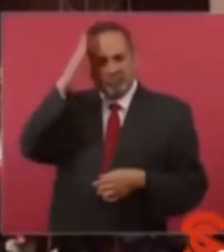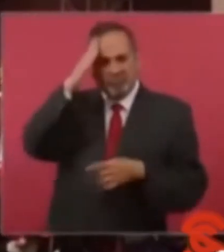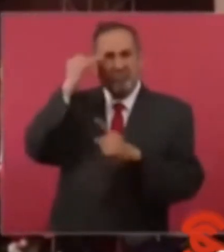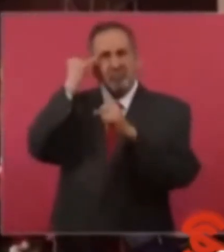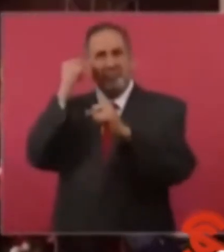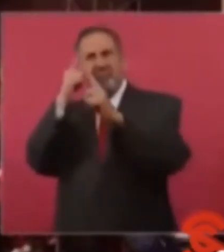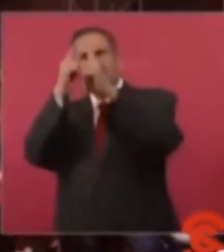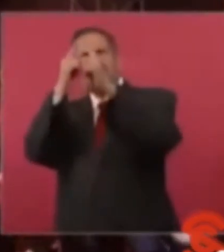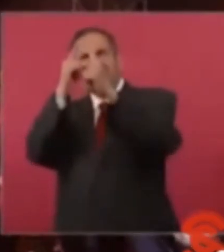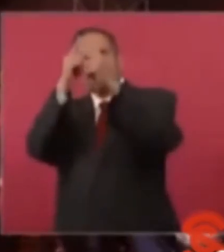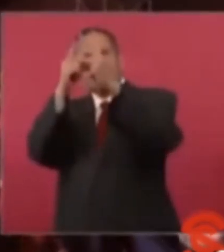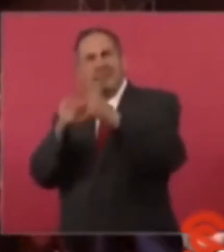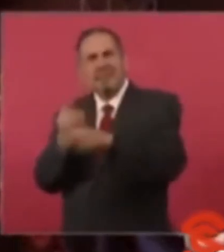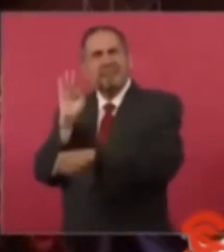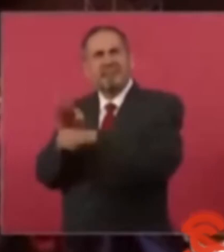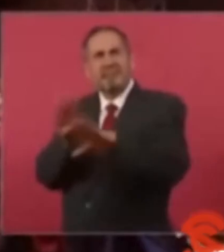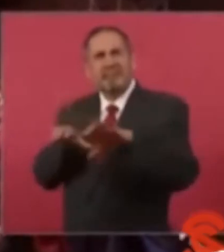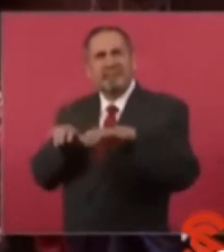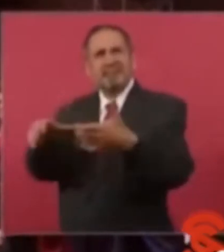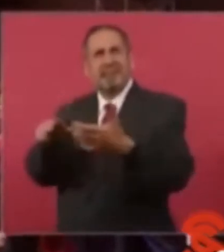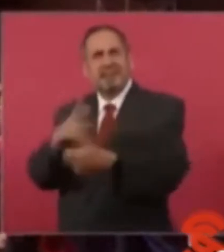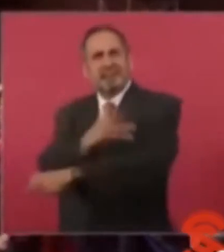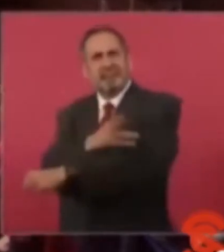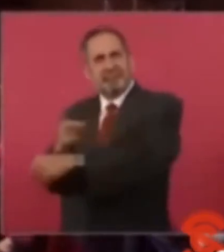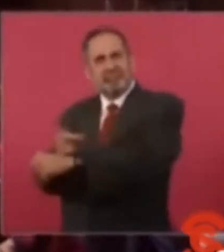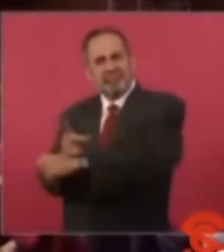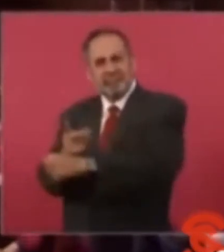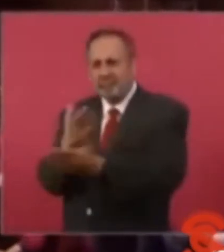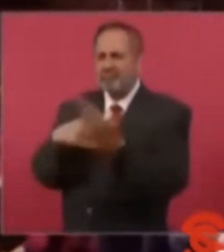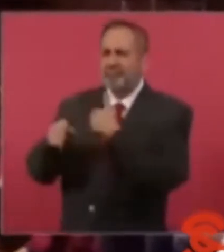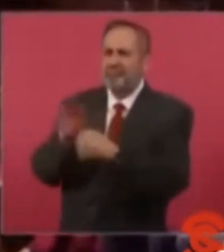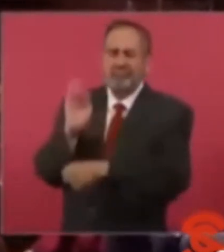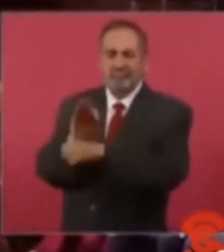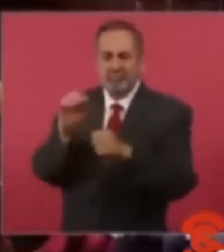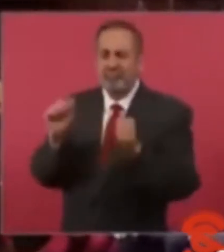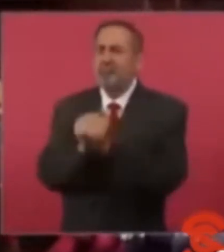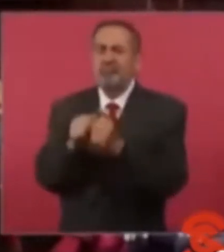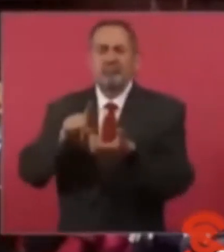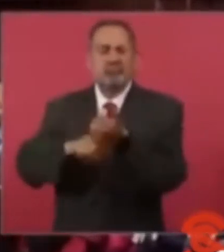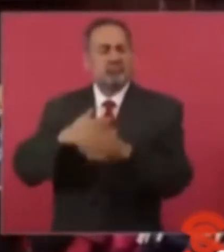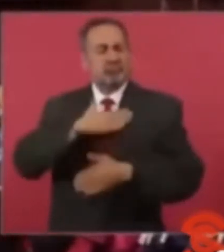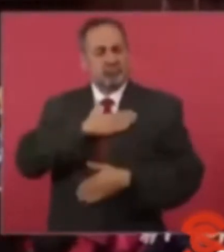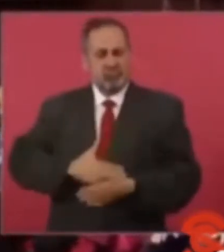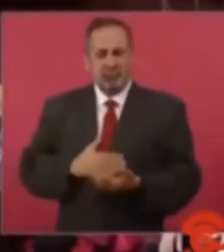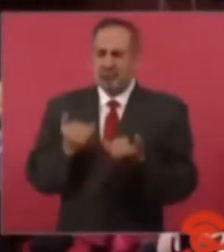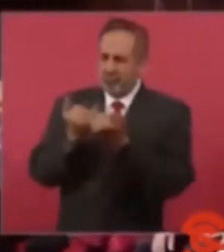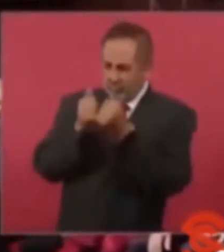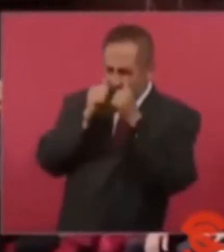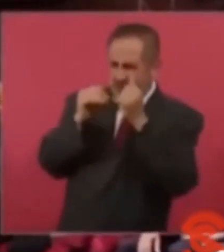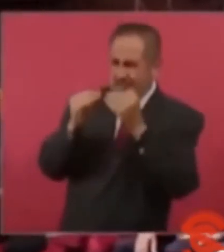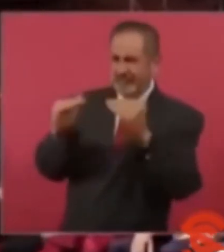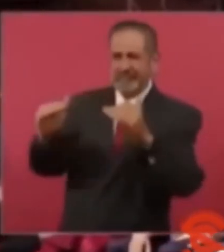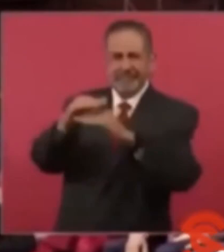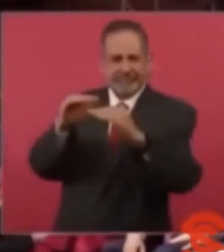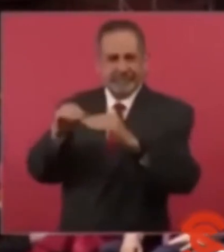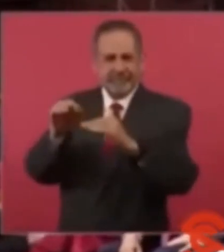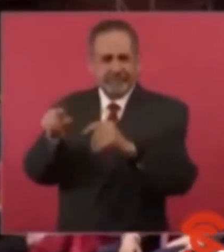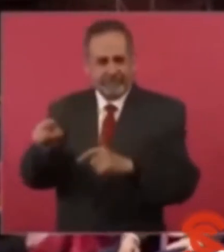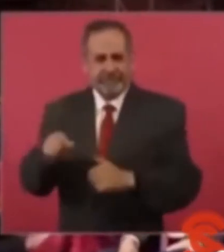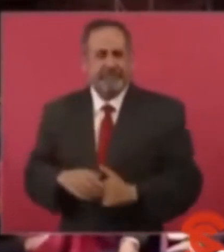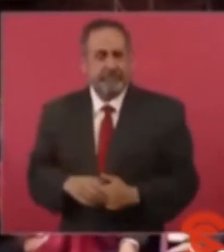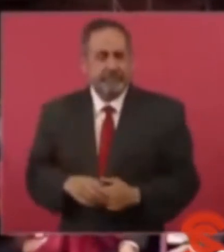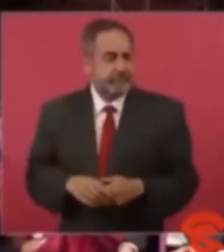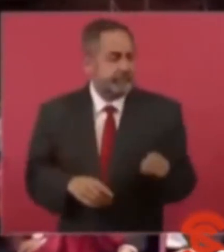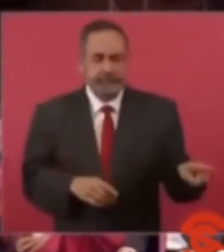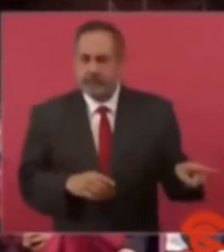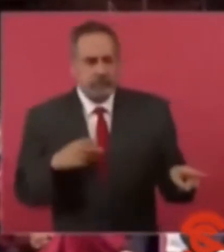y principios, honesto y promotor de la justicia social. En vez de entender